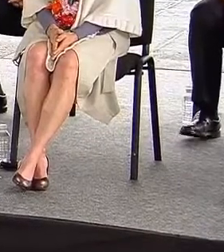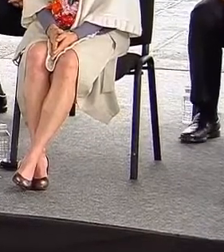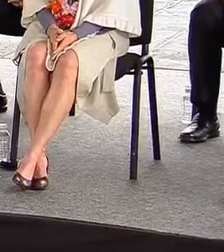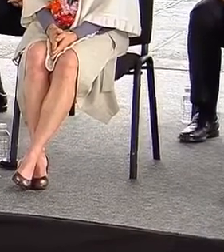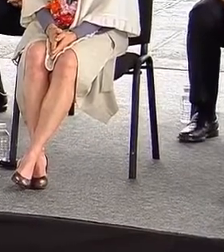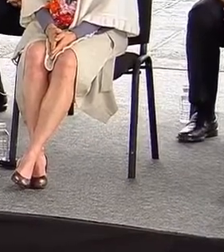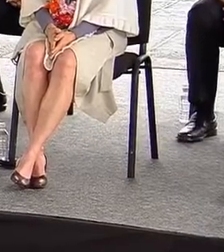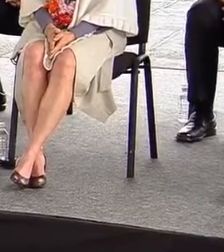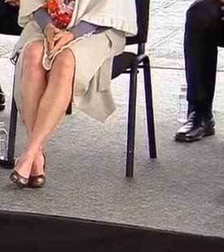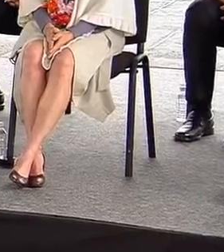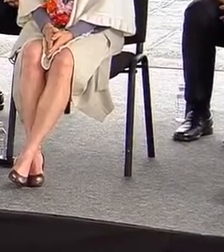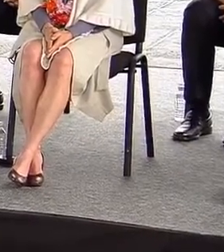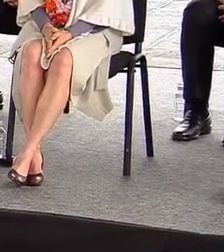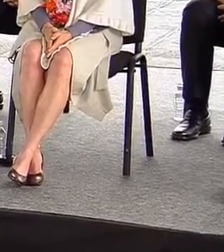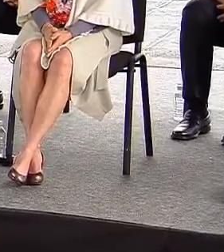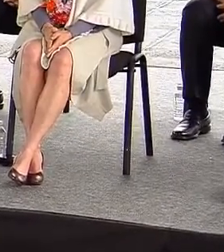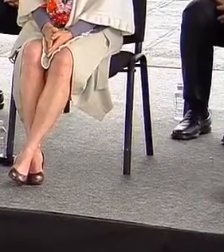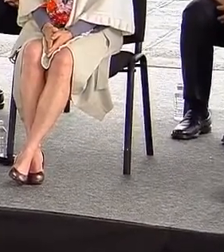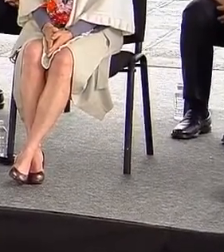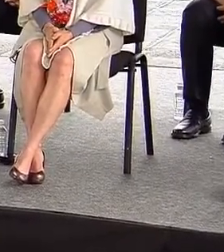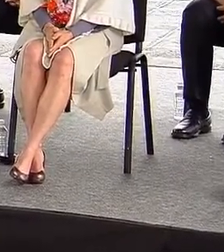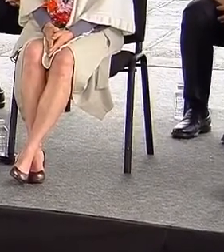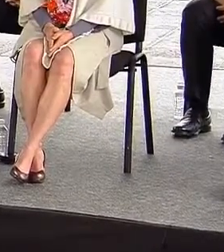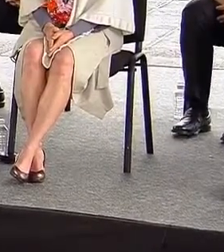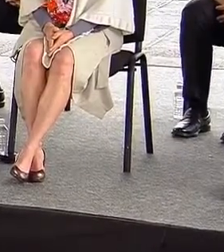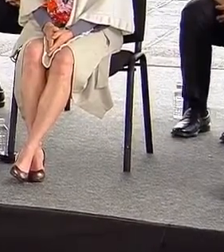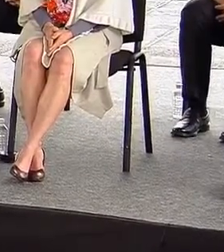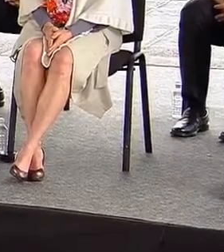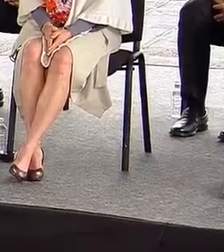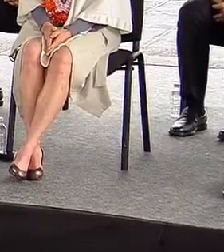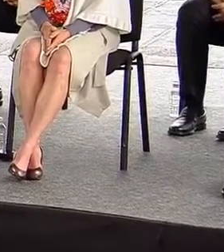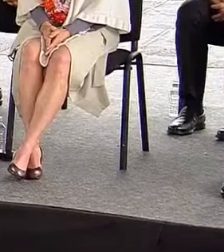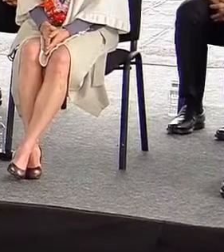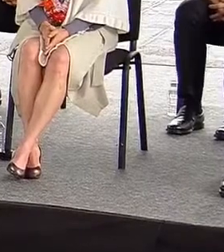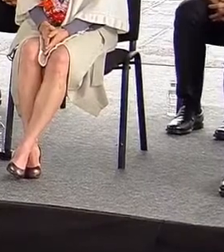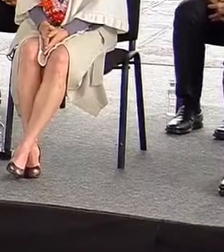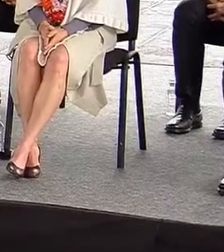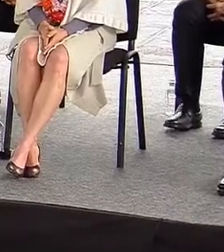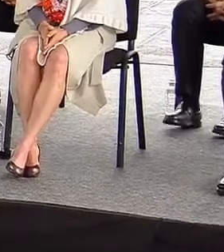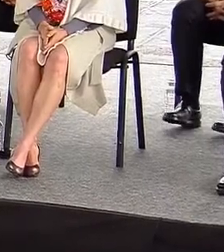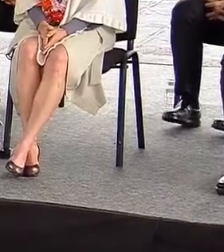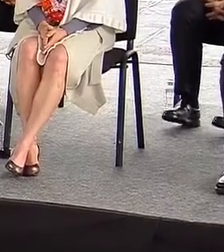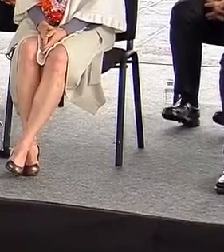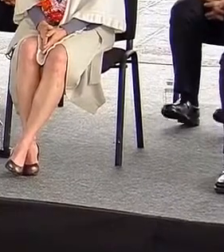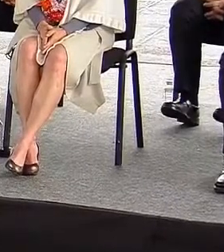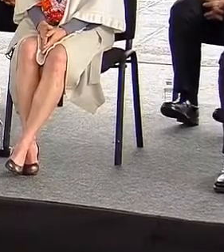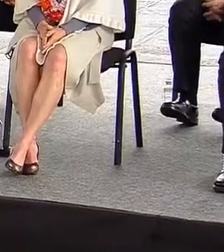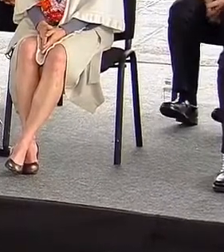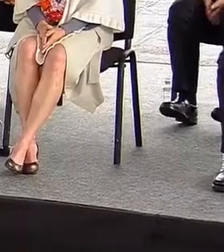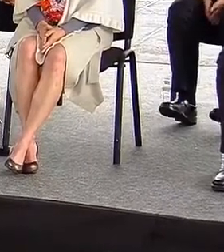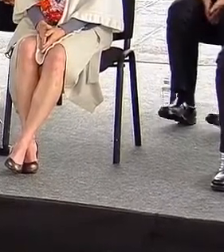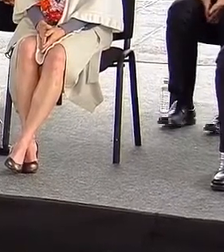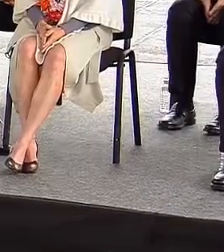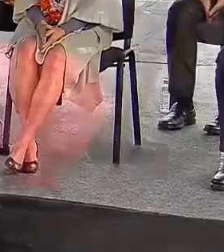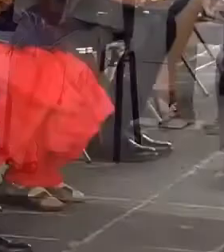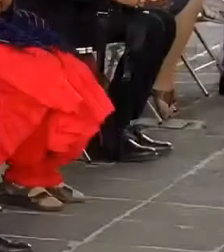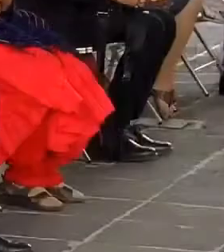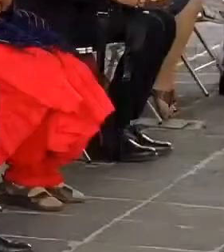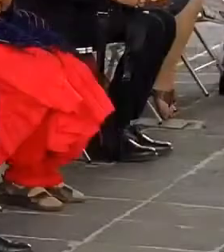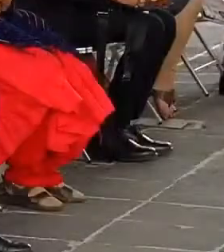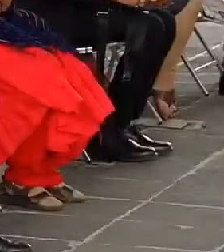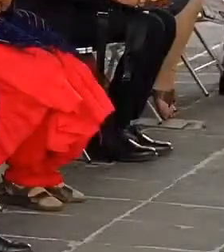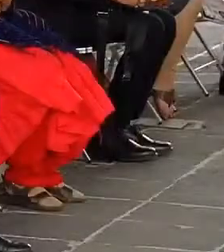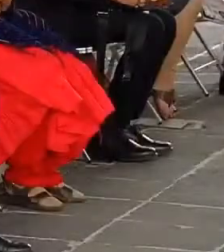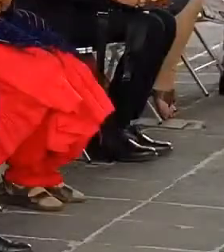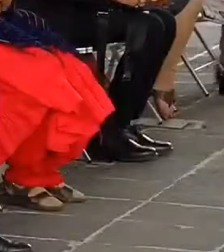República de Serbia, Ucrania, República Helénica e Irlanda. Invitados especiales: Integrantes del Coro Infantil Juvenil